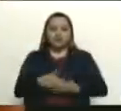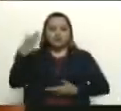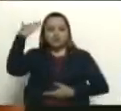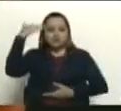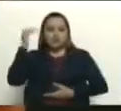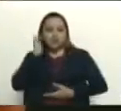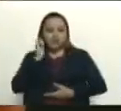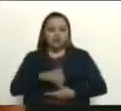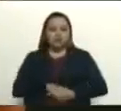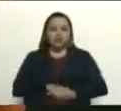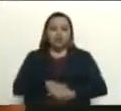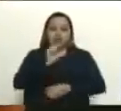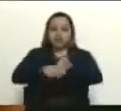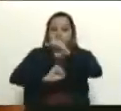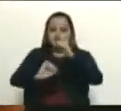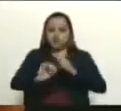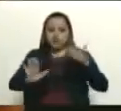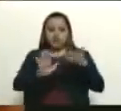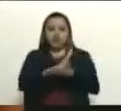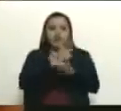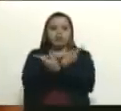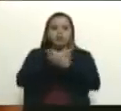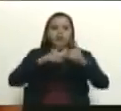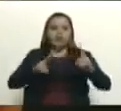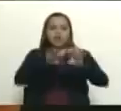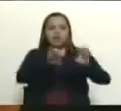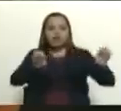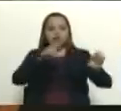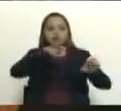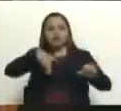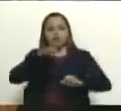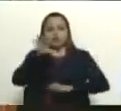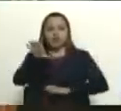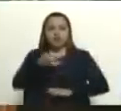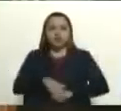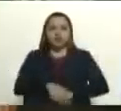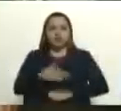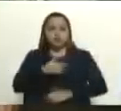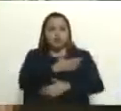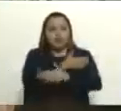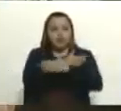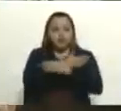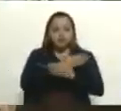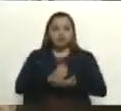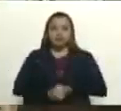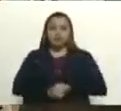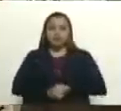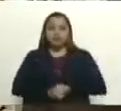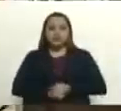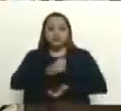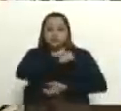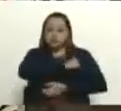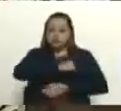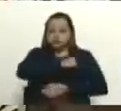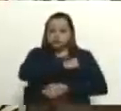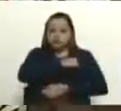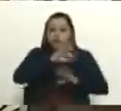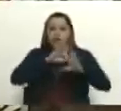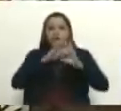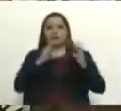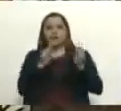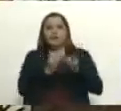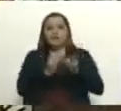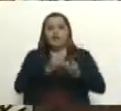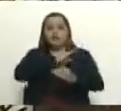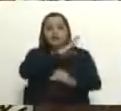patriota, defensora de la democracia y de la educación en nuestro país. Mi abrazo de condolencias y fuerza a todas sus familias y